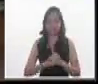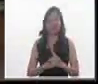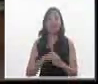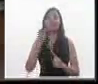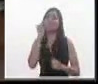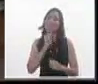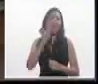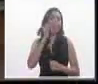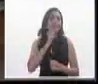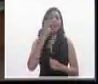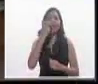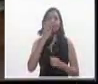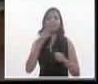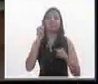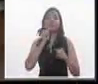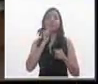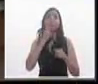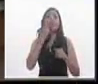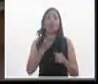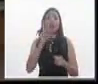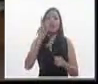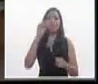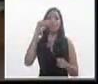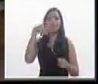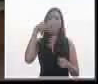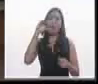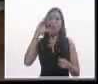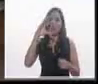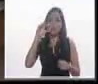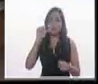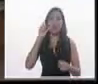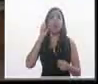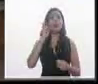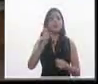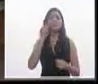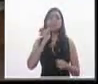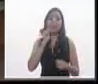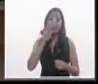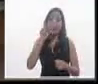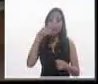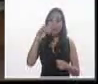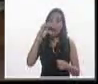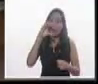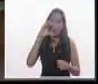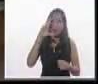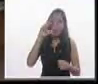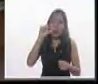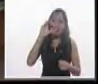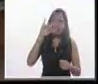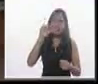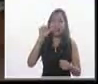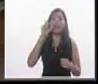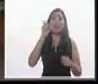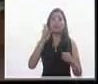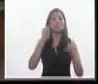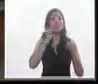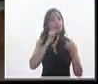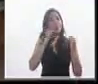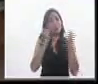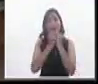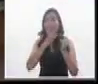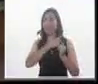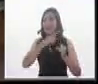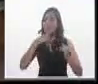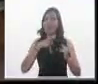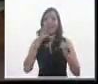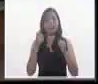siempre es recurrente el tema de la democracia y la democracia Bueno también lleva dentro de sí este precepto no